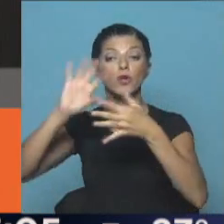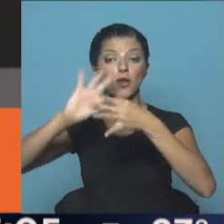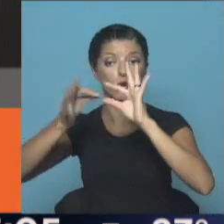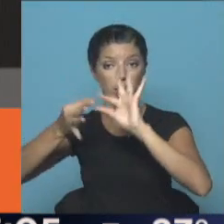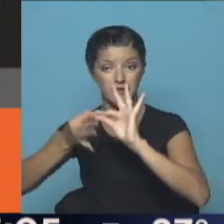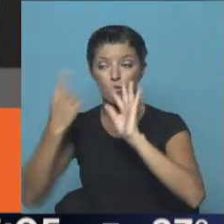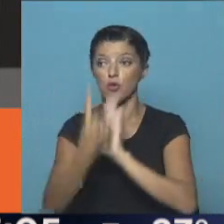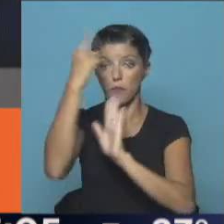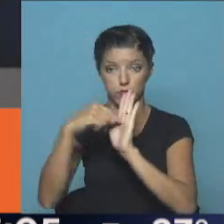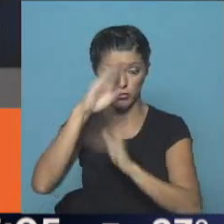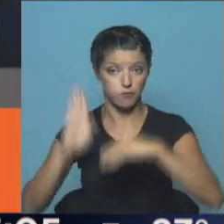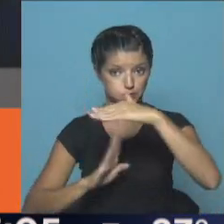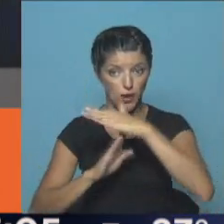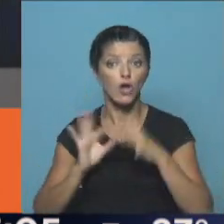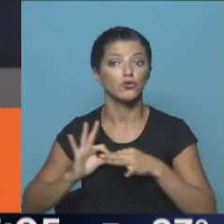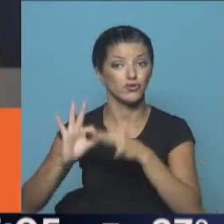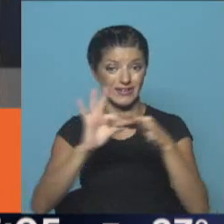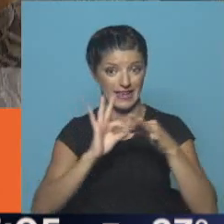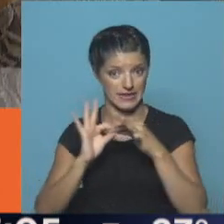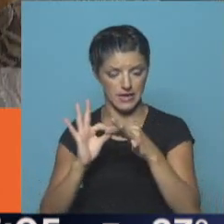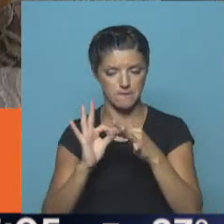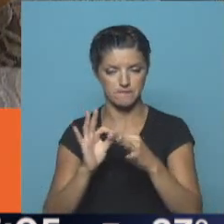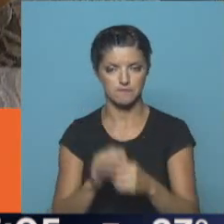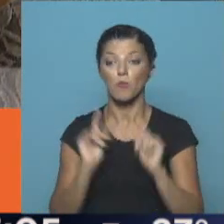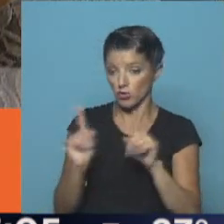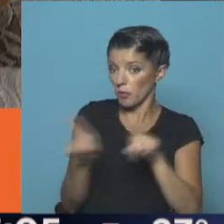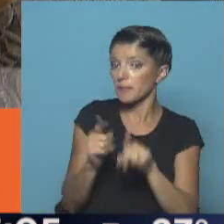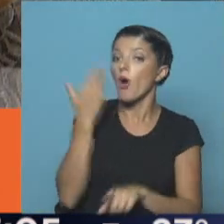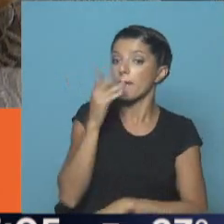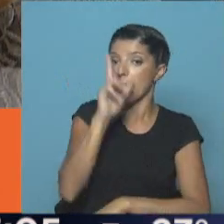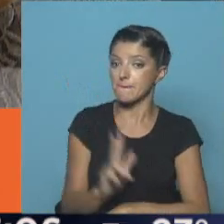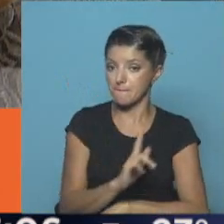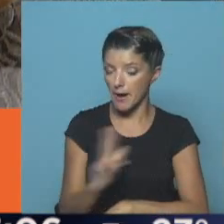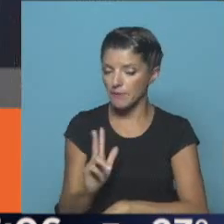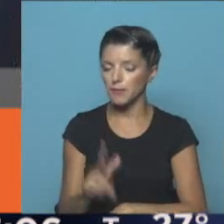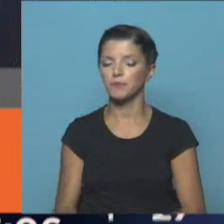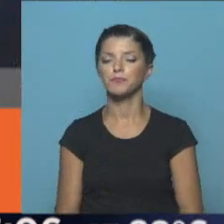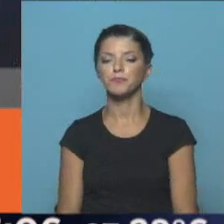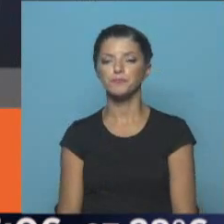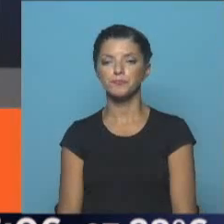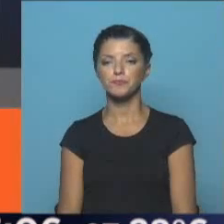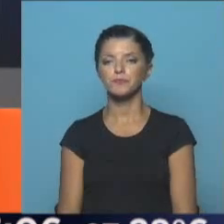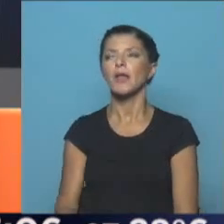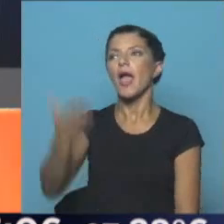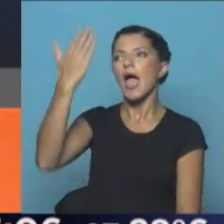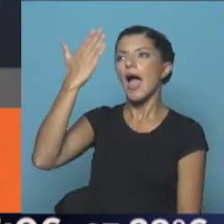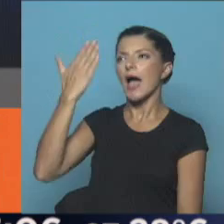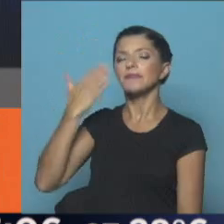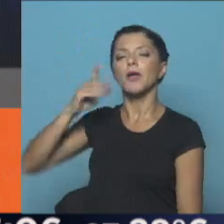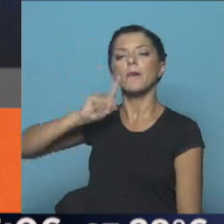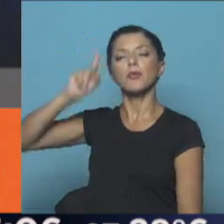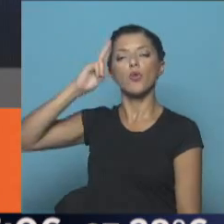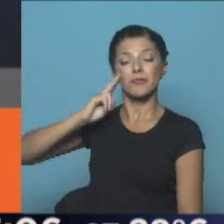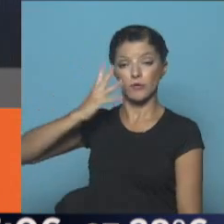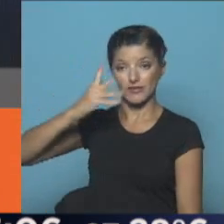la solidaridad y eso es importante. El tema es que hoy estamos hablando de los orígenes de 1957 y vos fíjate que en aquel